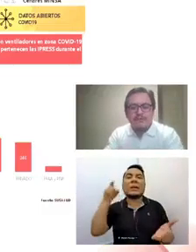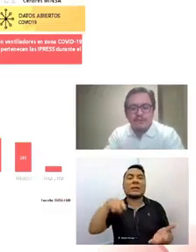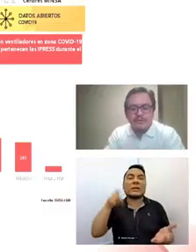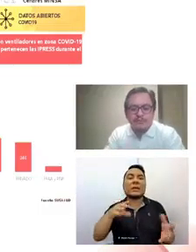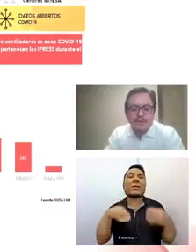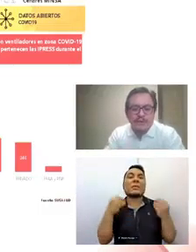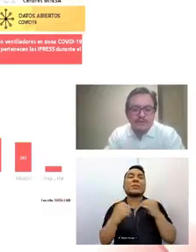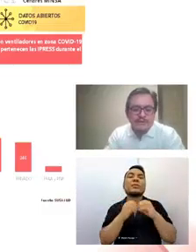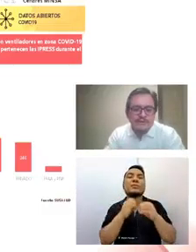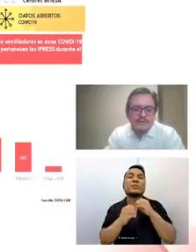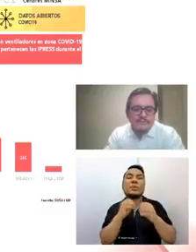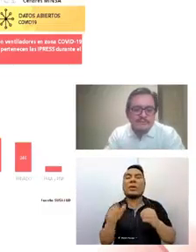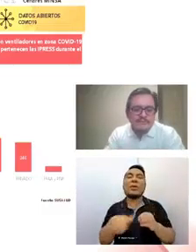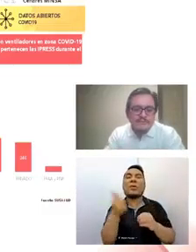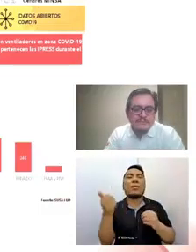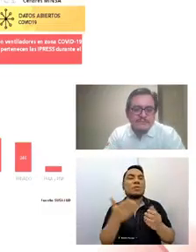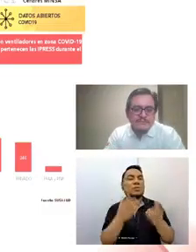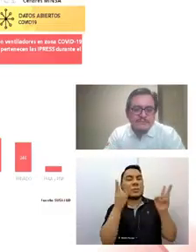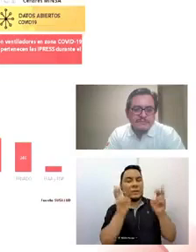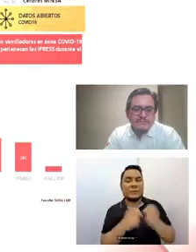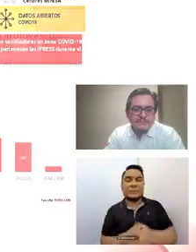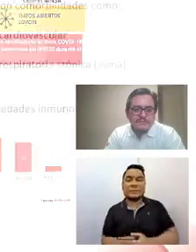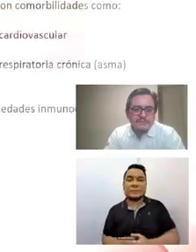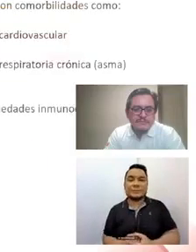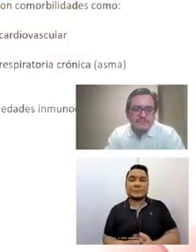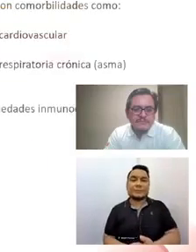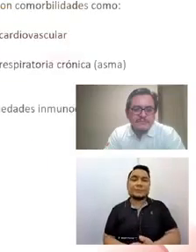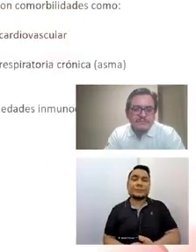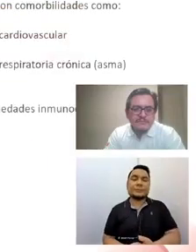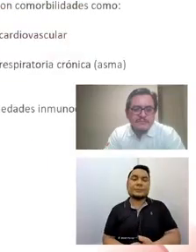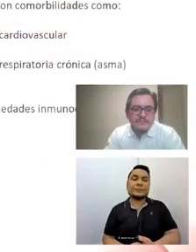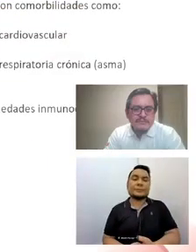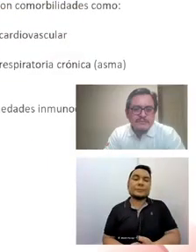la solución está en otro lado. Siguiente, por favor.